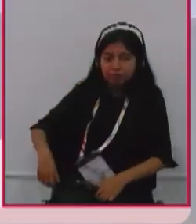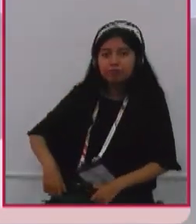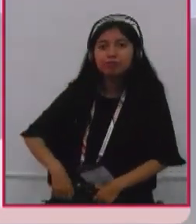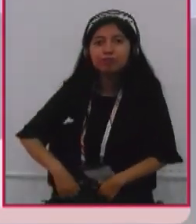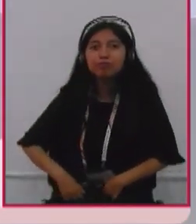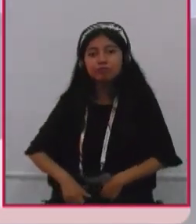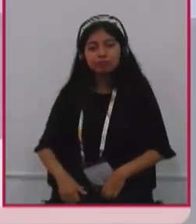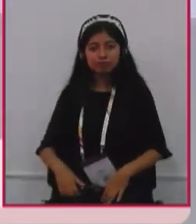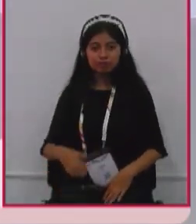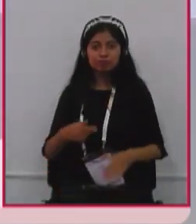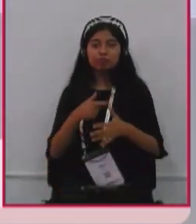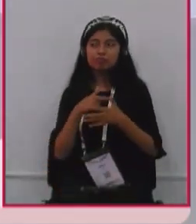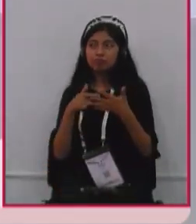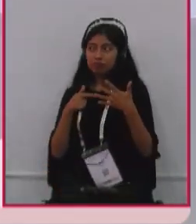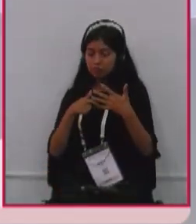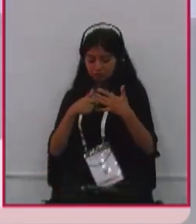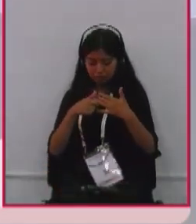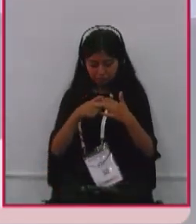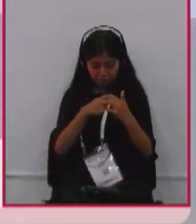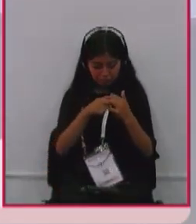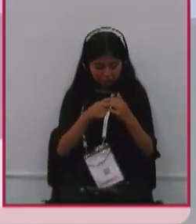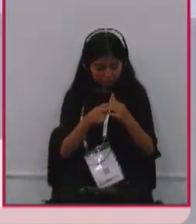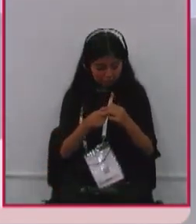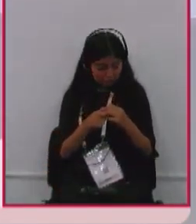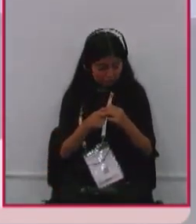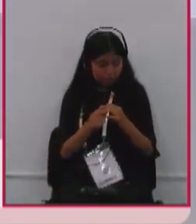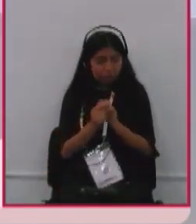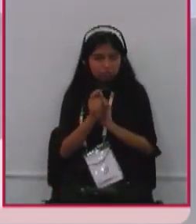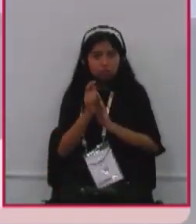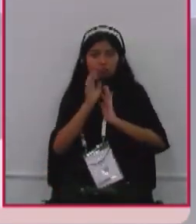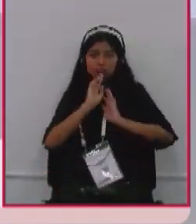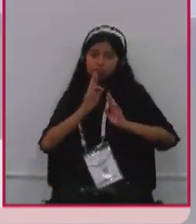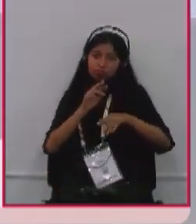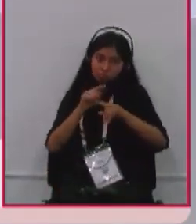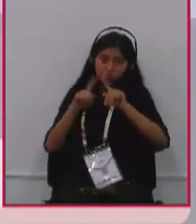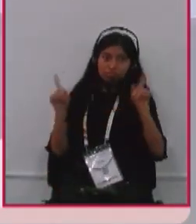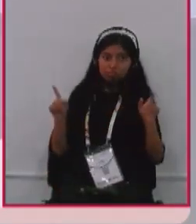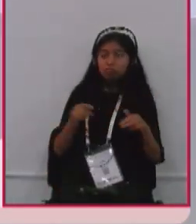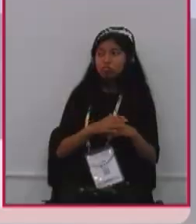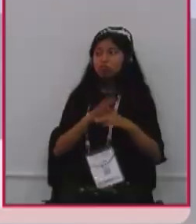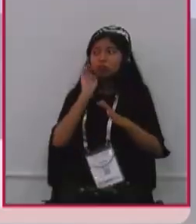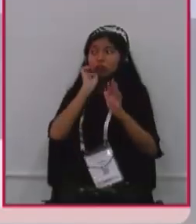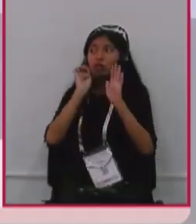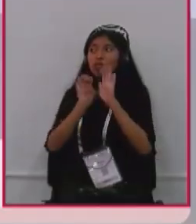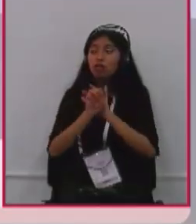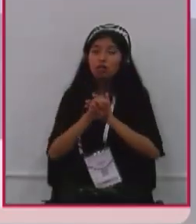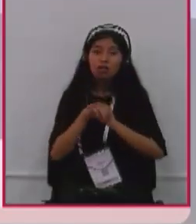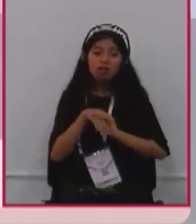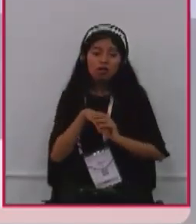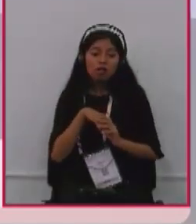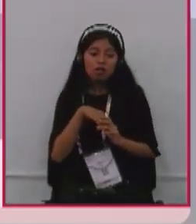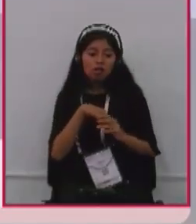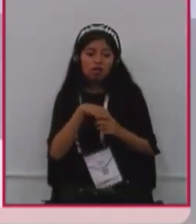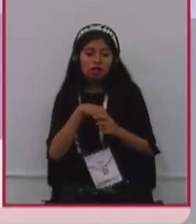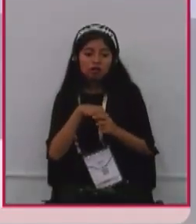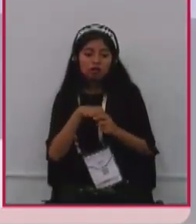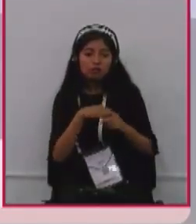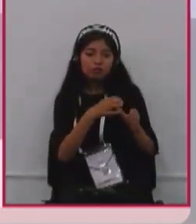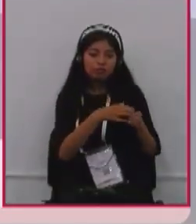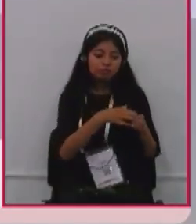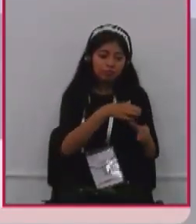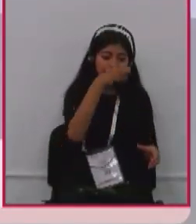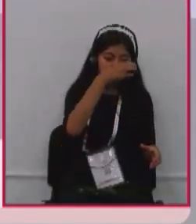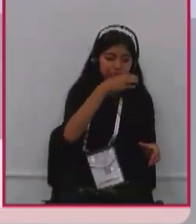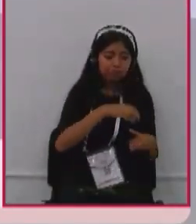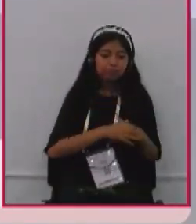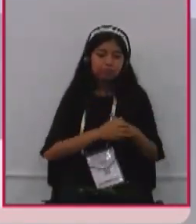ser flotados, salen de forma inmediata y tenemos resultados muy distintos. Hemos evaluado, por ejemplo, para cobre y molibdeno, la columna y la